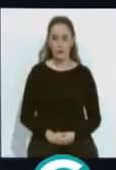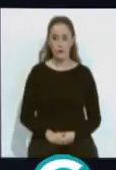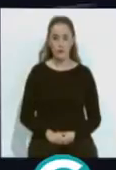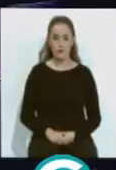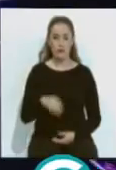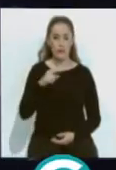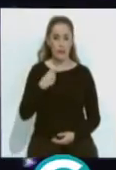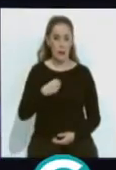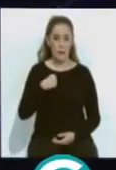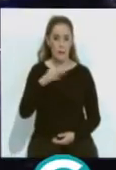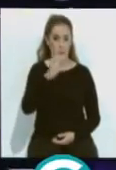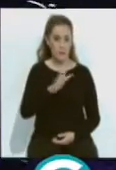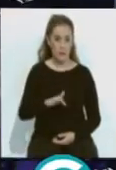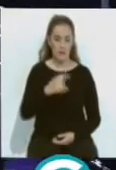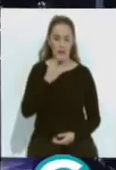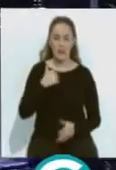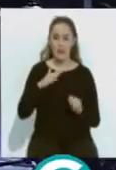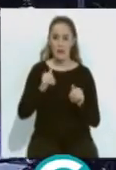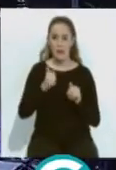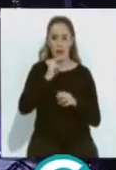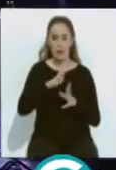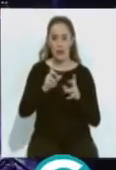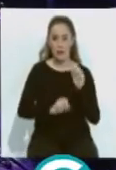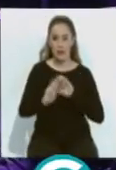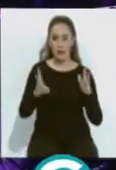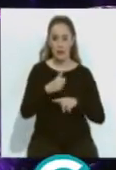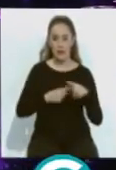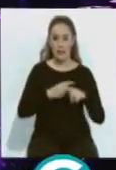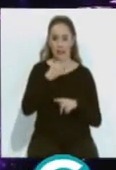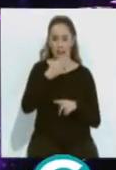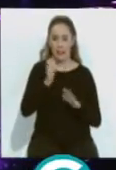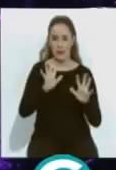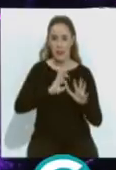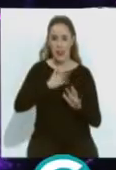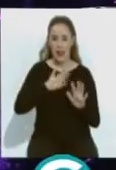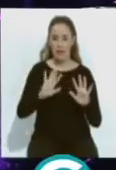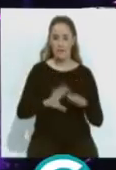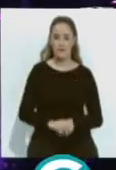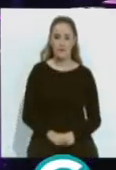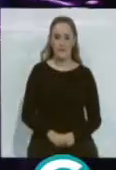Y con estas imágenes nos despedimos. Más noticias a partir de las 8:30. Hasta mañana.